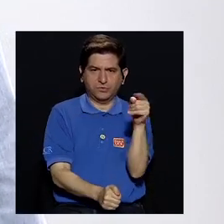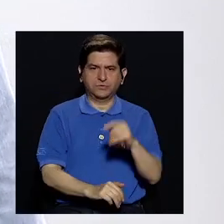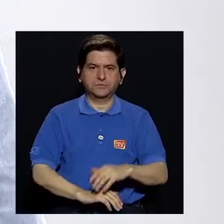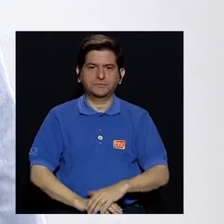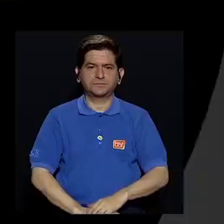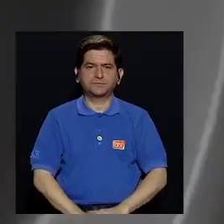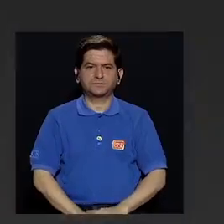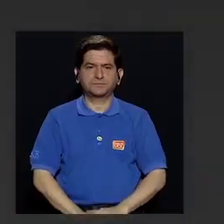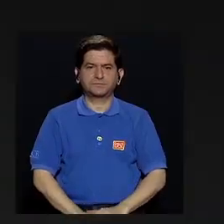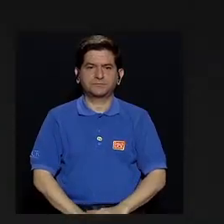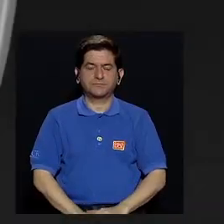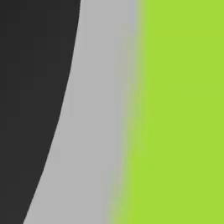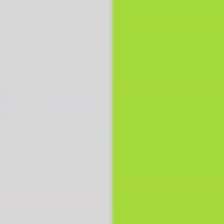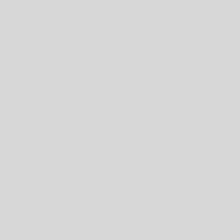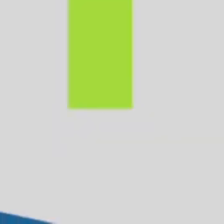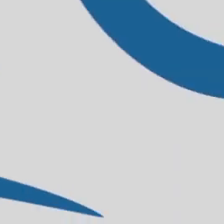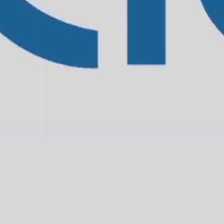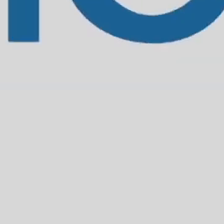ustedes